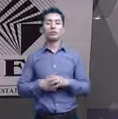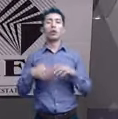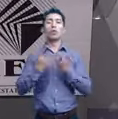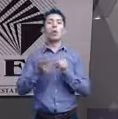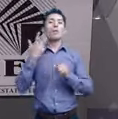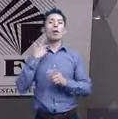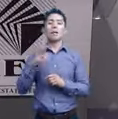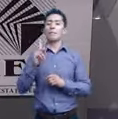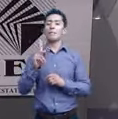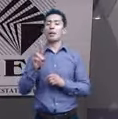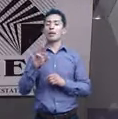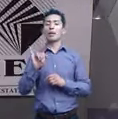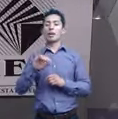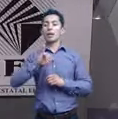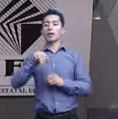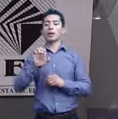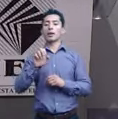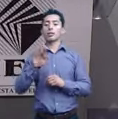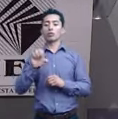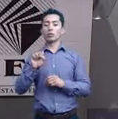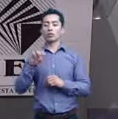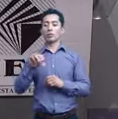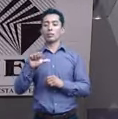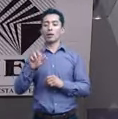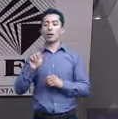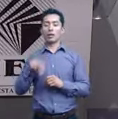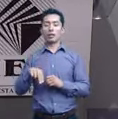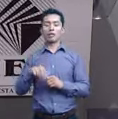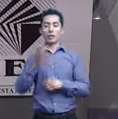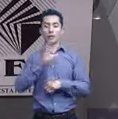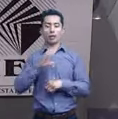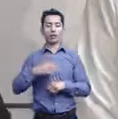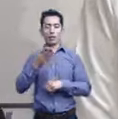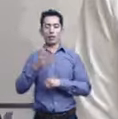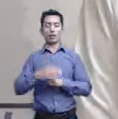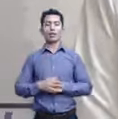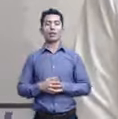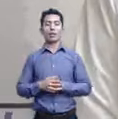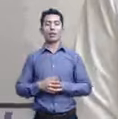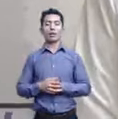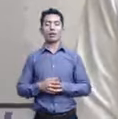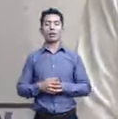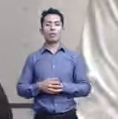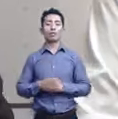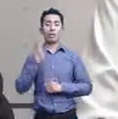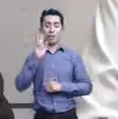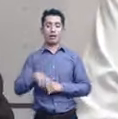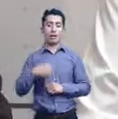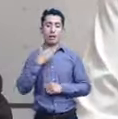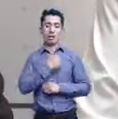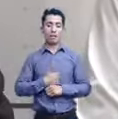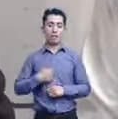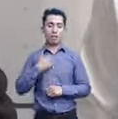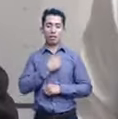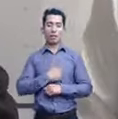Partido Revolucionario Institucional, Jesús Martín Guzmán Hernández. Adelante, candidato. Es